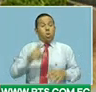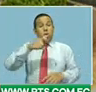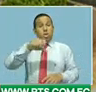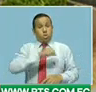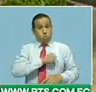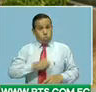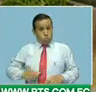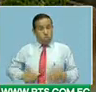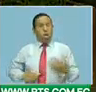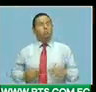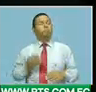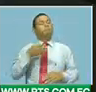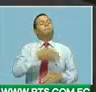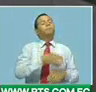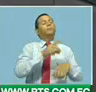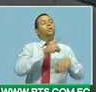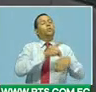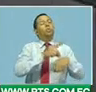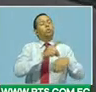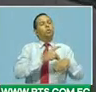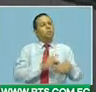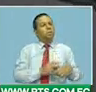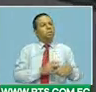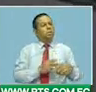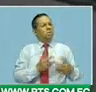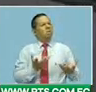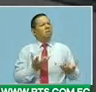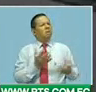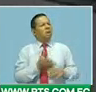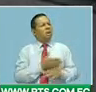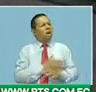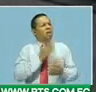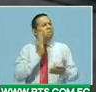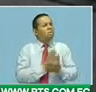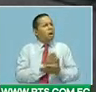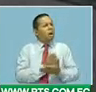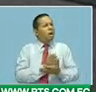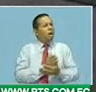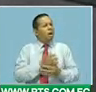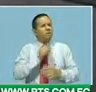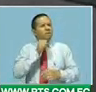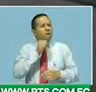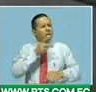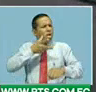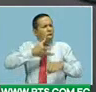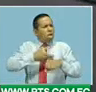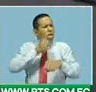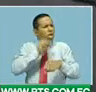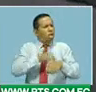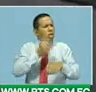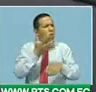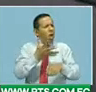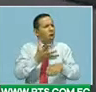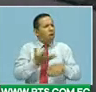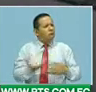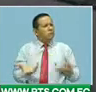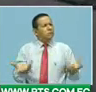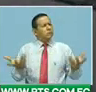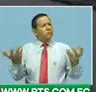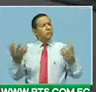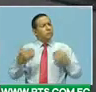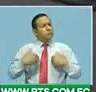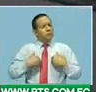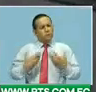había sido suspendida. Me dicen que la han suspendido porque no hay medicación, anestesia. Entonces, y como tienen que